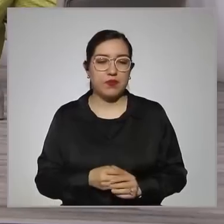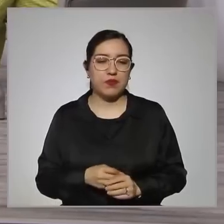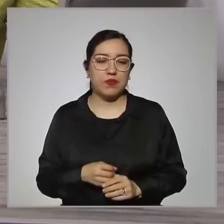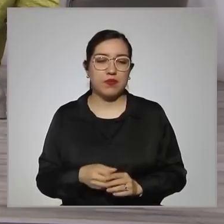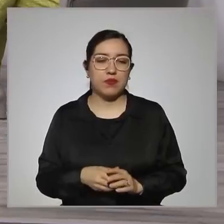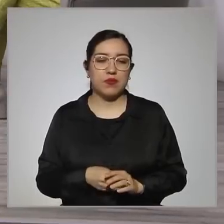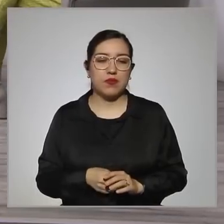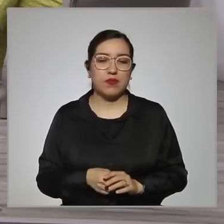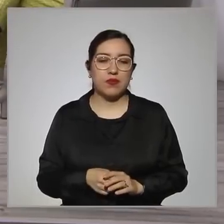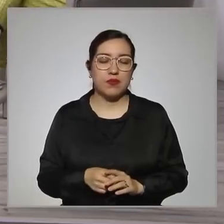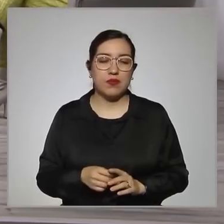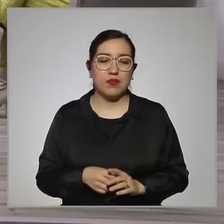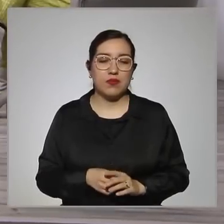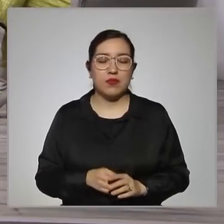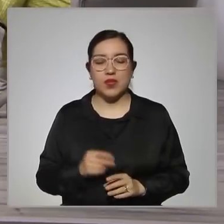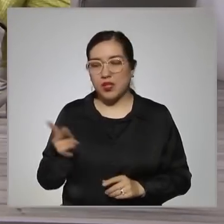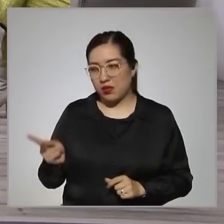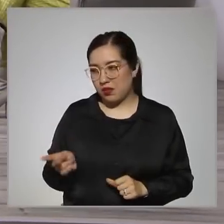por acá.